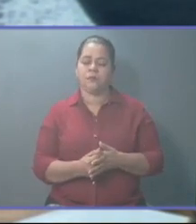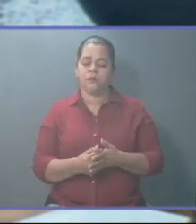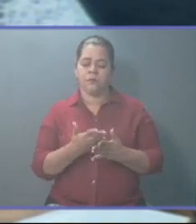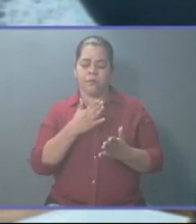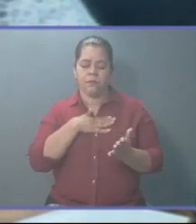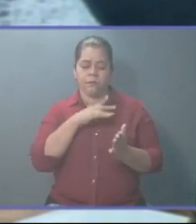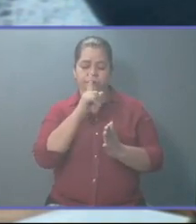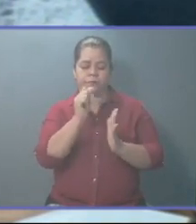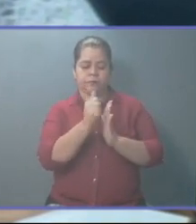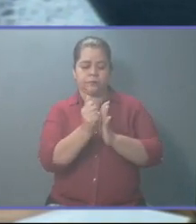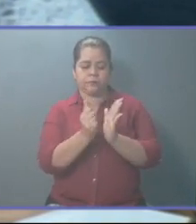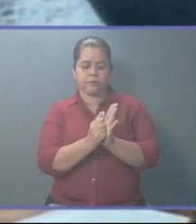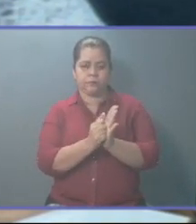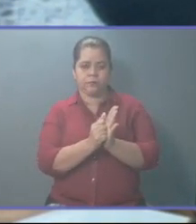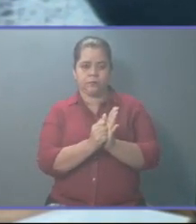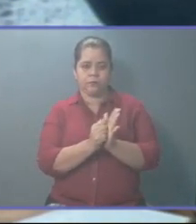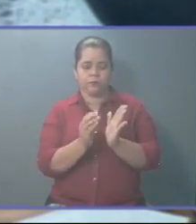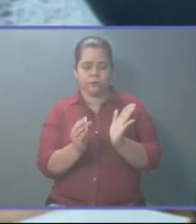artículo